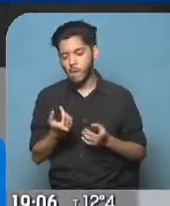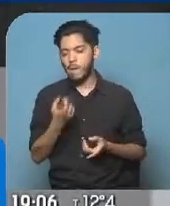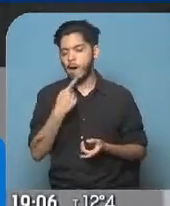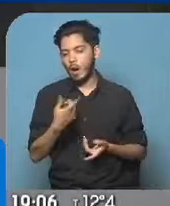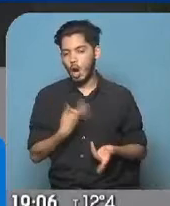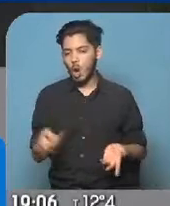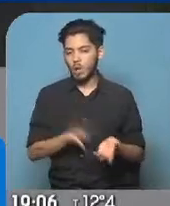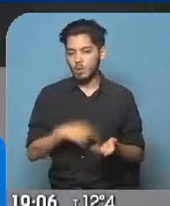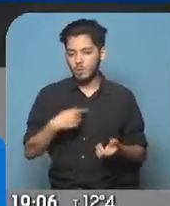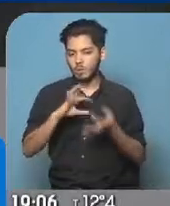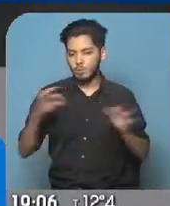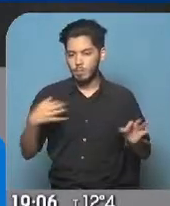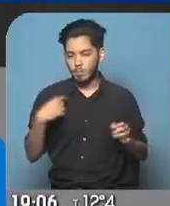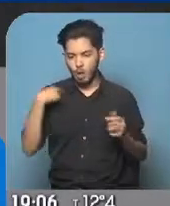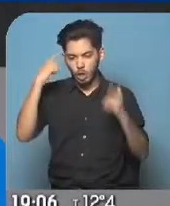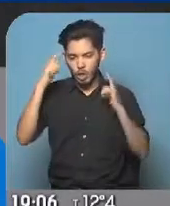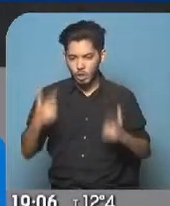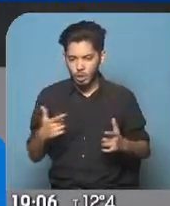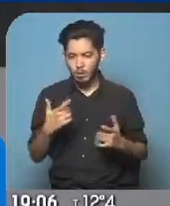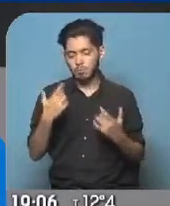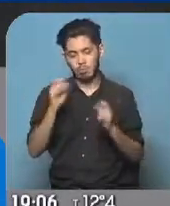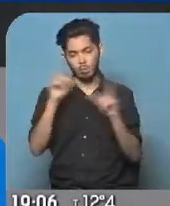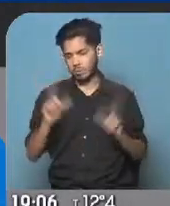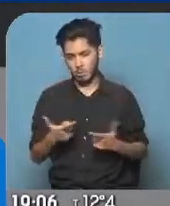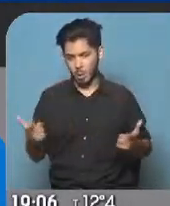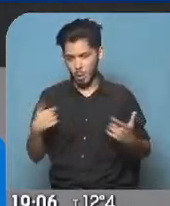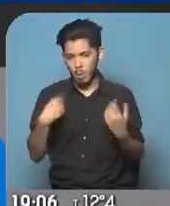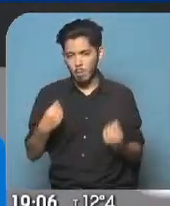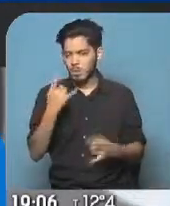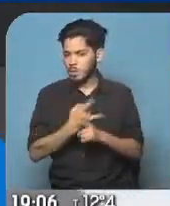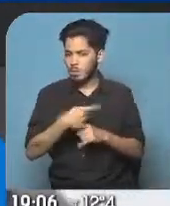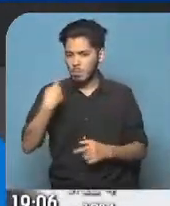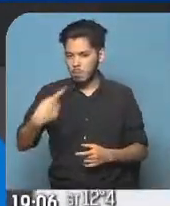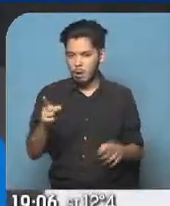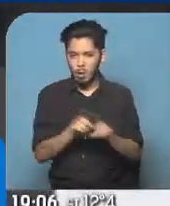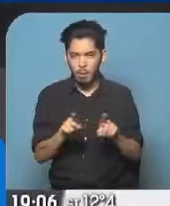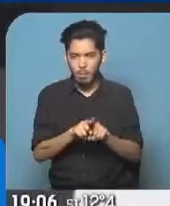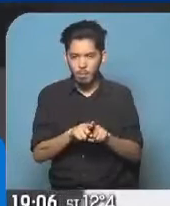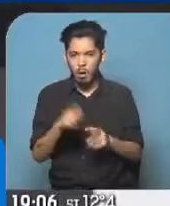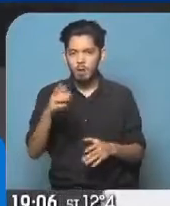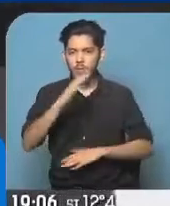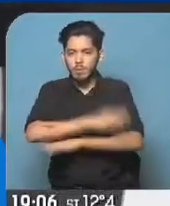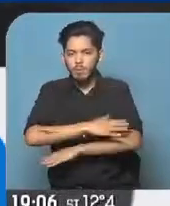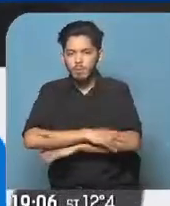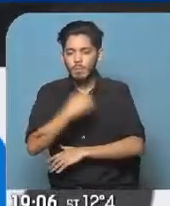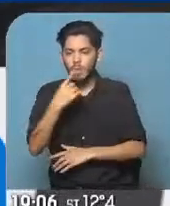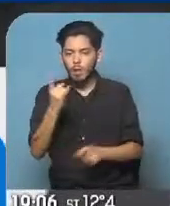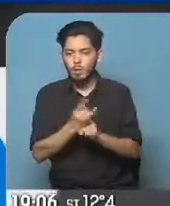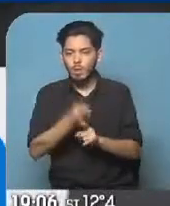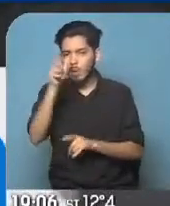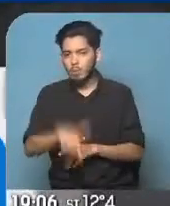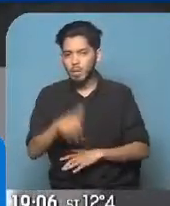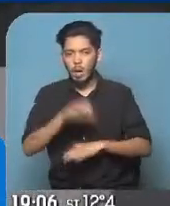nos sorprendió porque fue lo que dijo siempre más allá de que la conducta que tuvo desde un principio fue la de una persona culpable